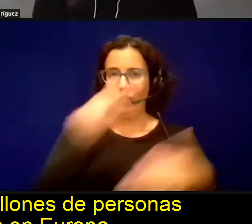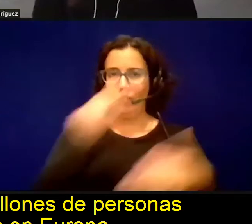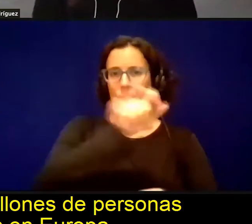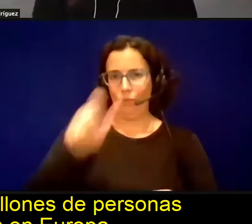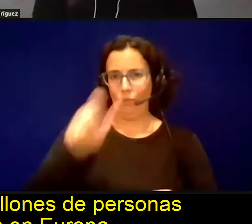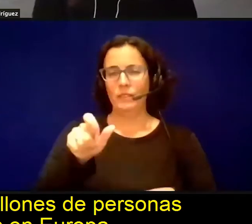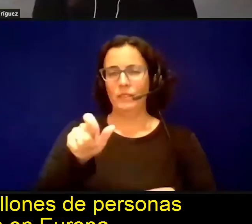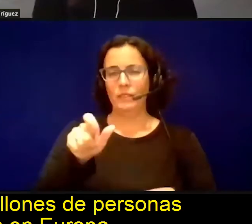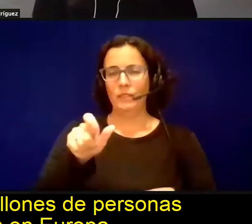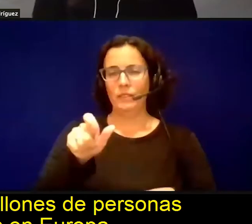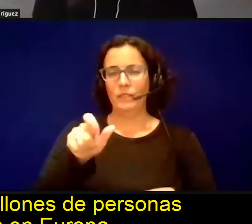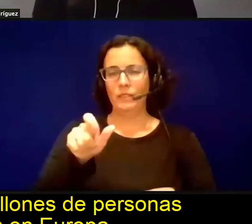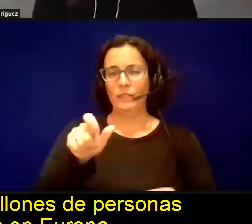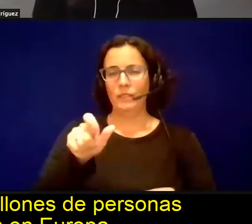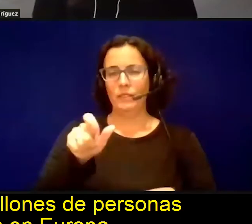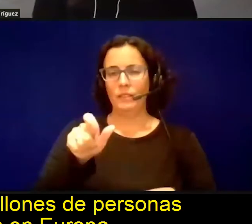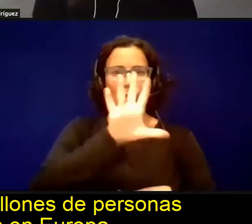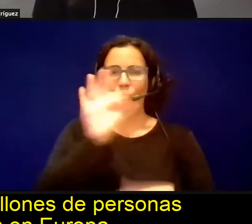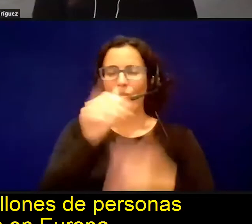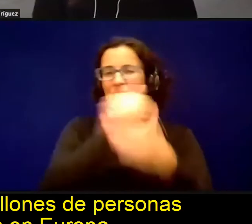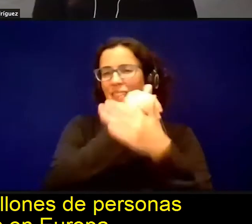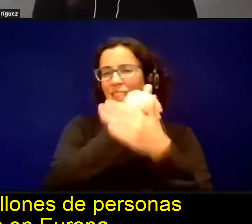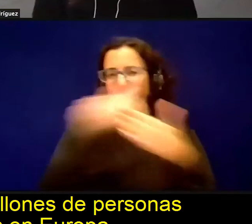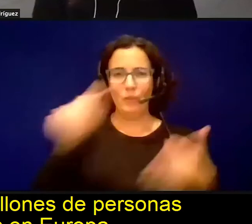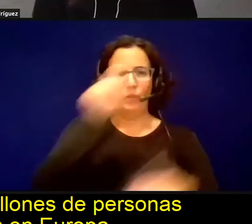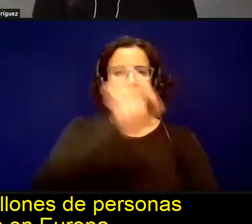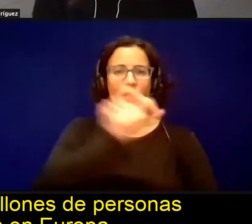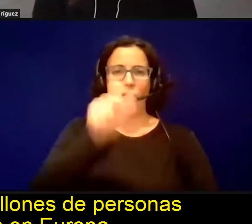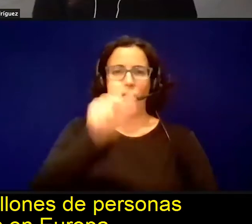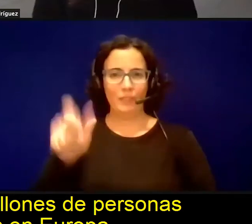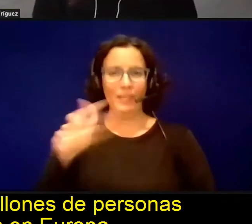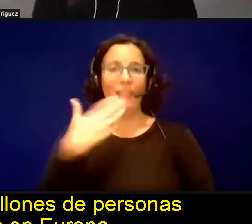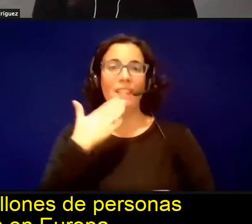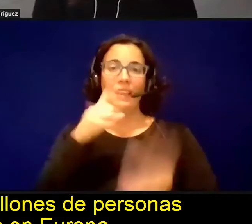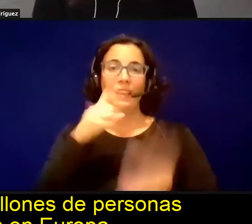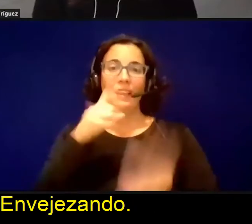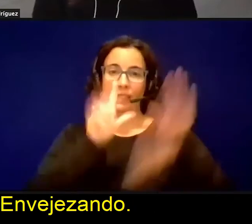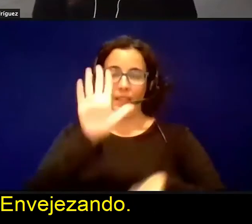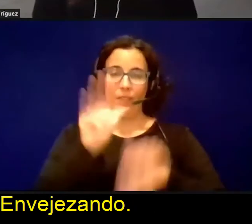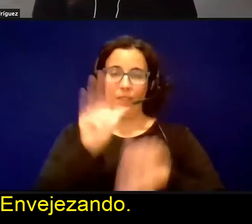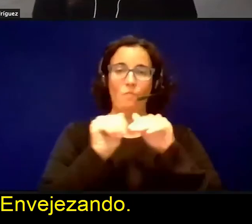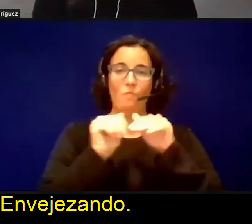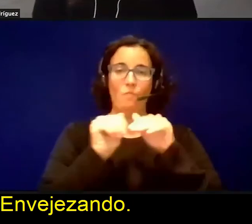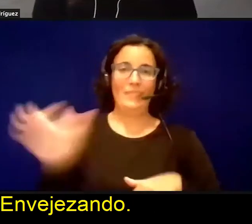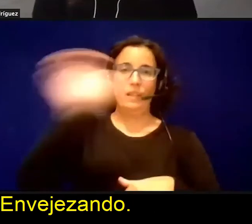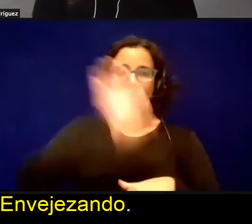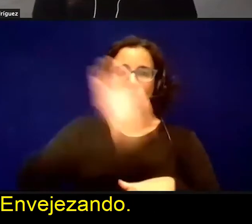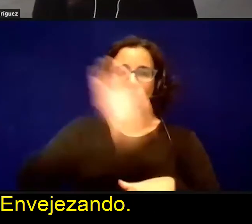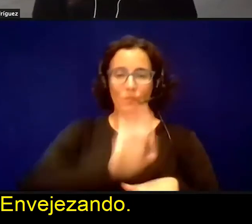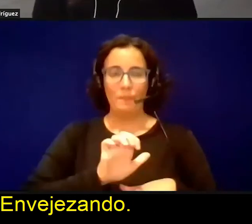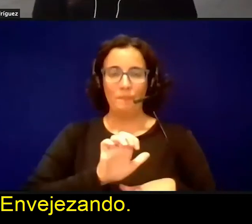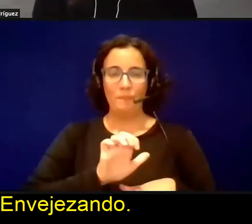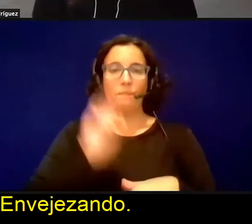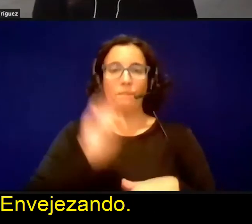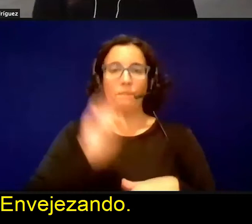de 150 millones de personas tendrán más de 65 años en Europa. Paz, cuéntanos, ¿por